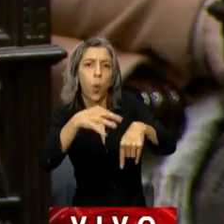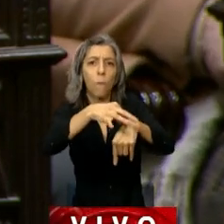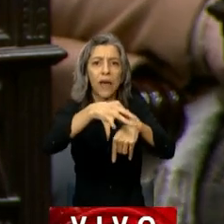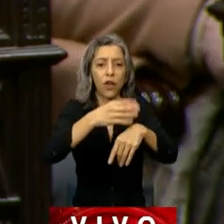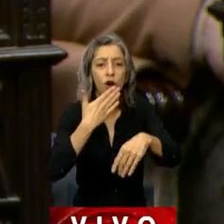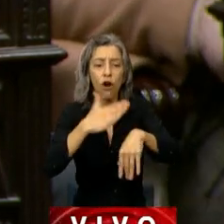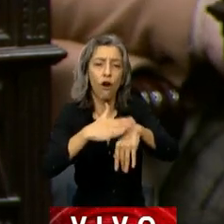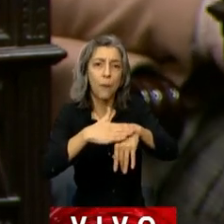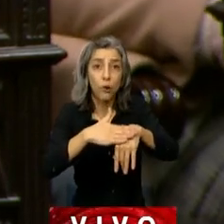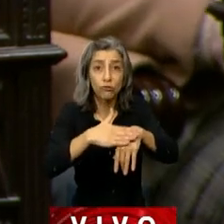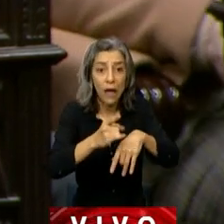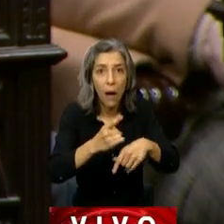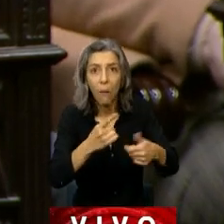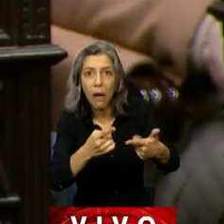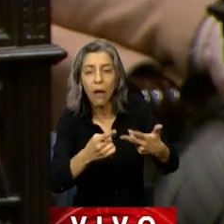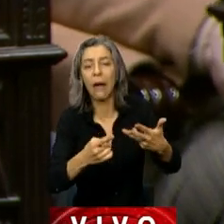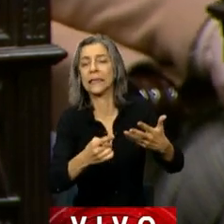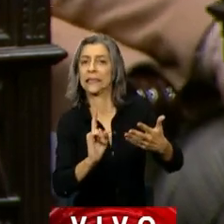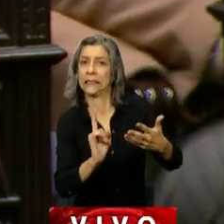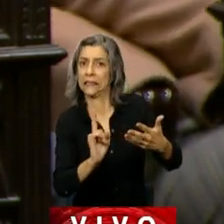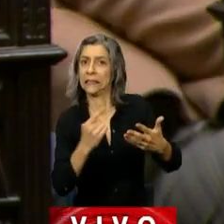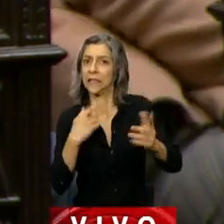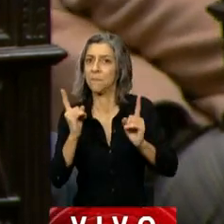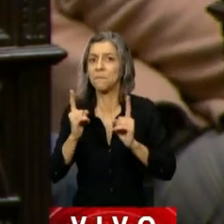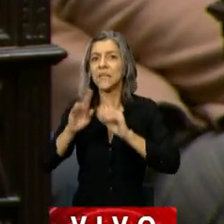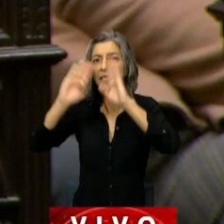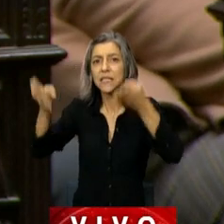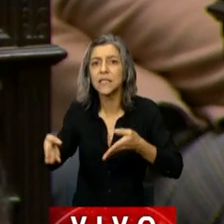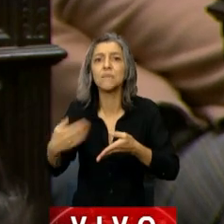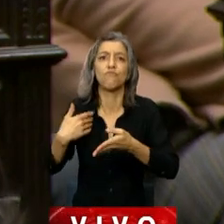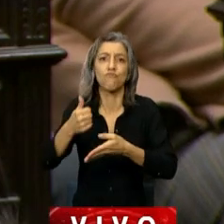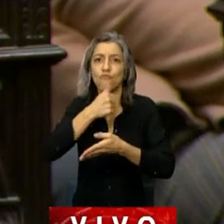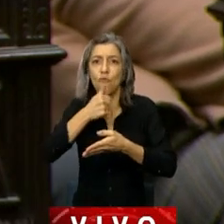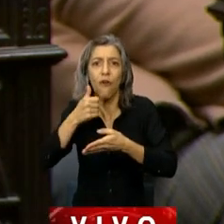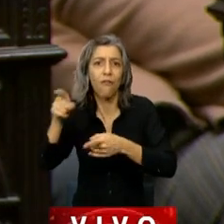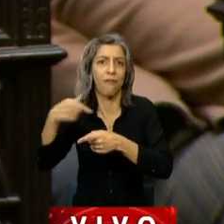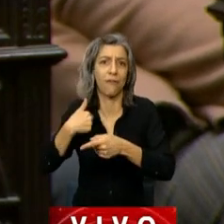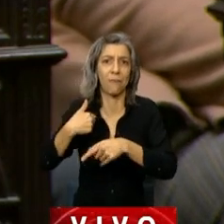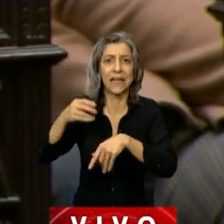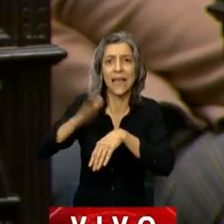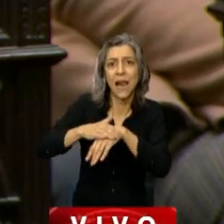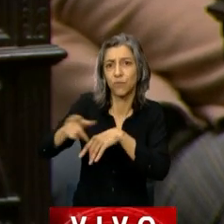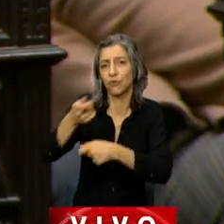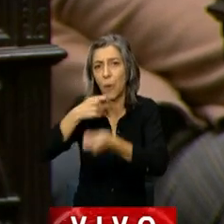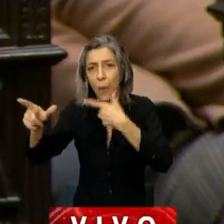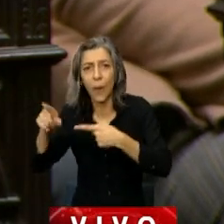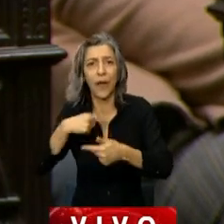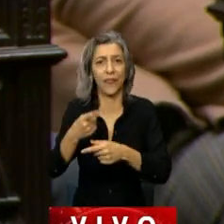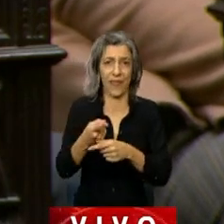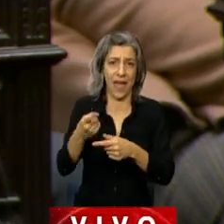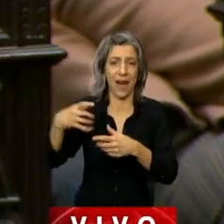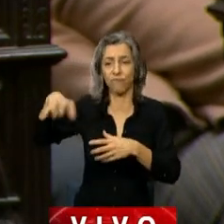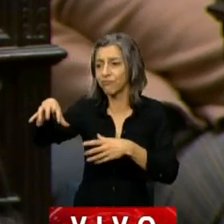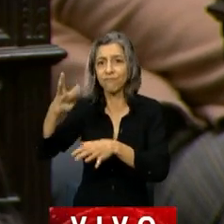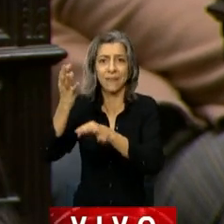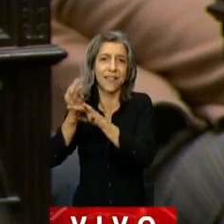el veterinario, sino también de todos, los farmacéuticos, los microbiólogos, los laboratorios, los colegios asociados, la